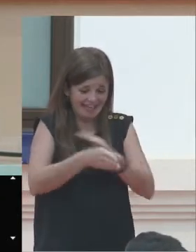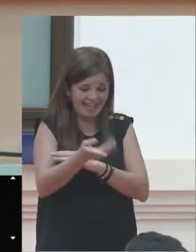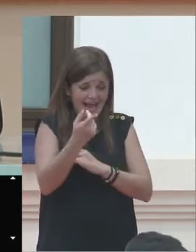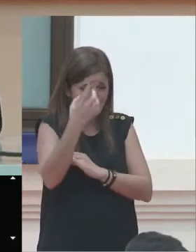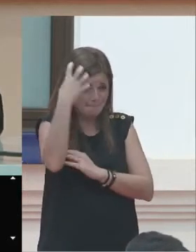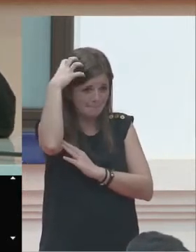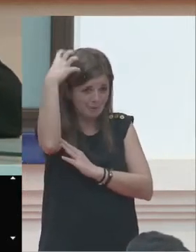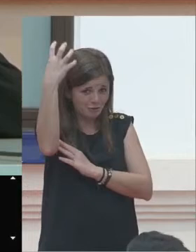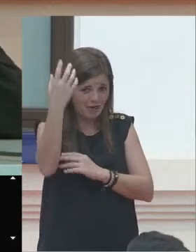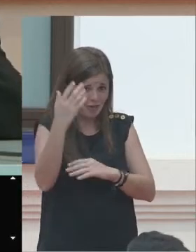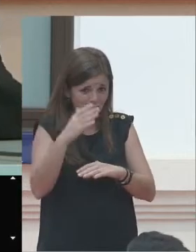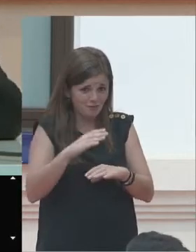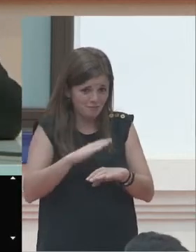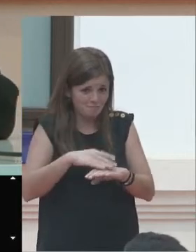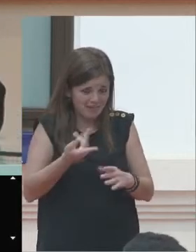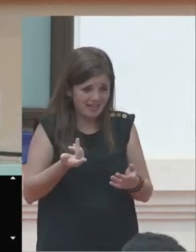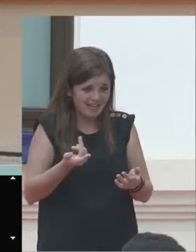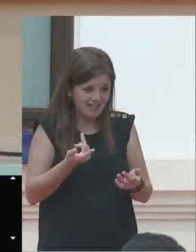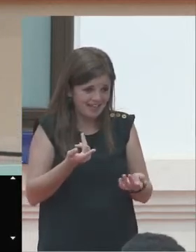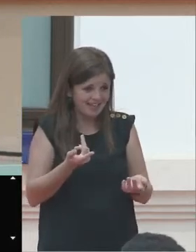ayudaros.